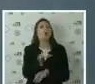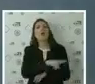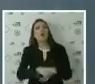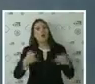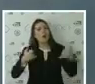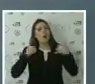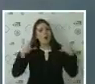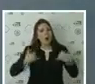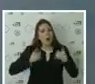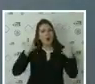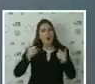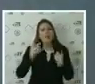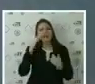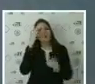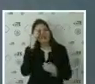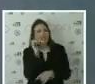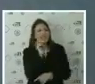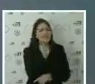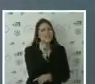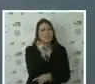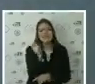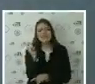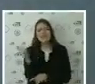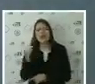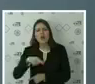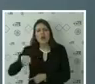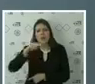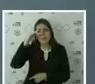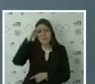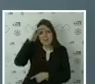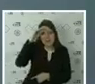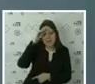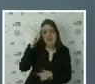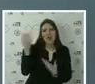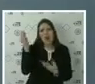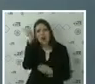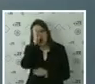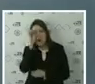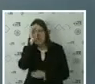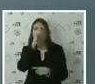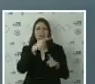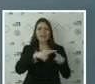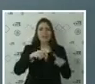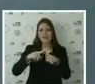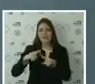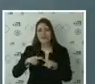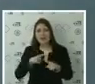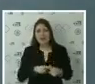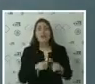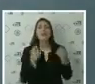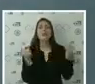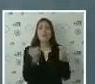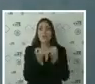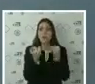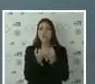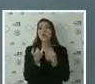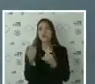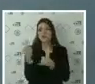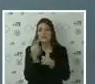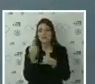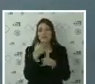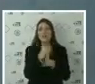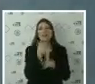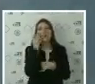jóvenes, nuestras jóvenes, porque es muy importante saber cuál es la perspectiva que tienen y también poder atender